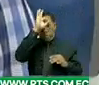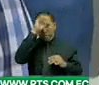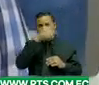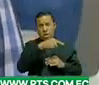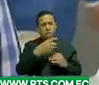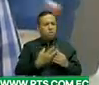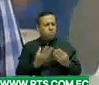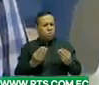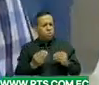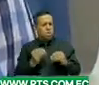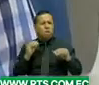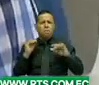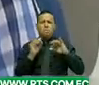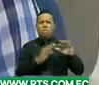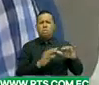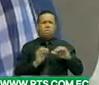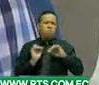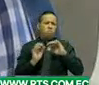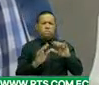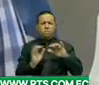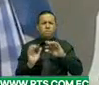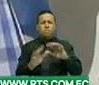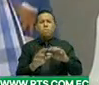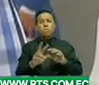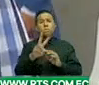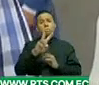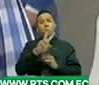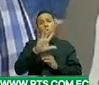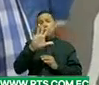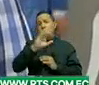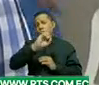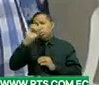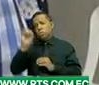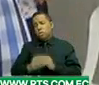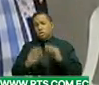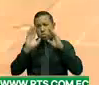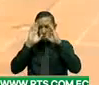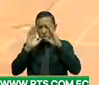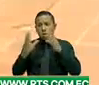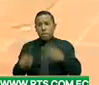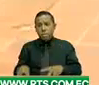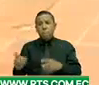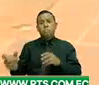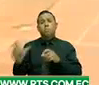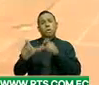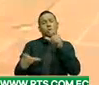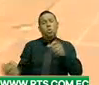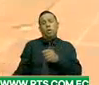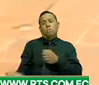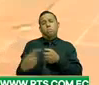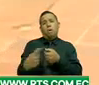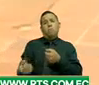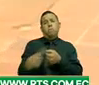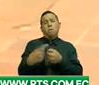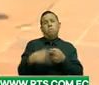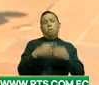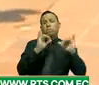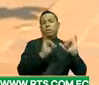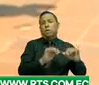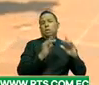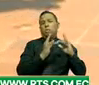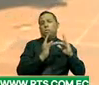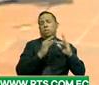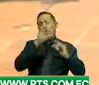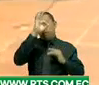también, en 20-25% de atenciones y de ingresos hospitalarios. Y debido a la masiva concurrencia de pacientes, las